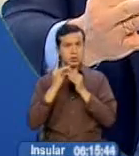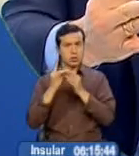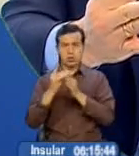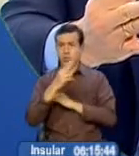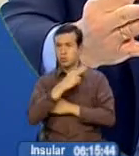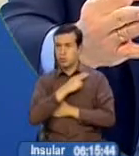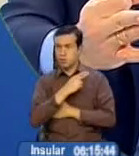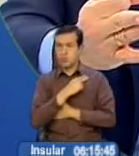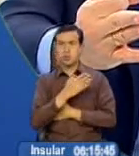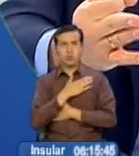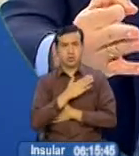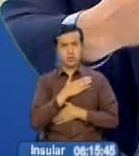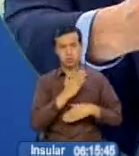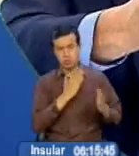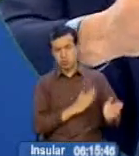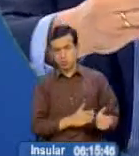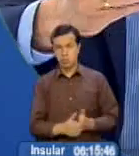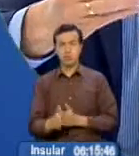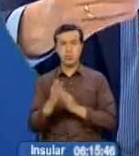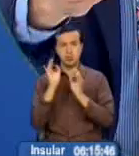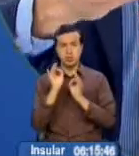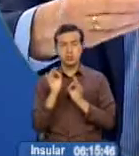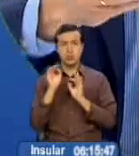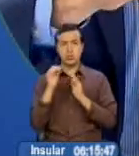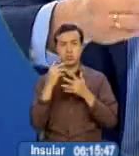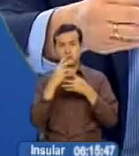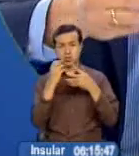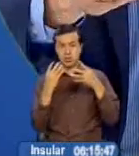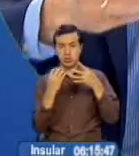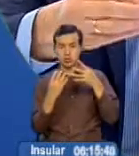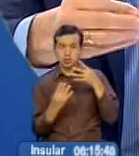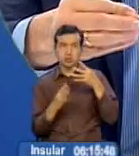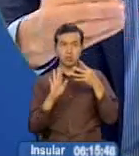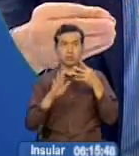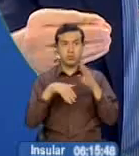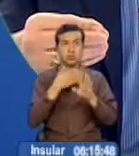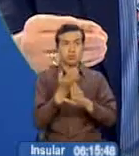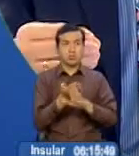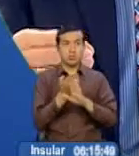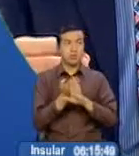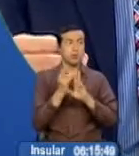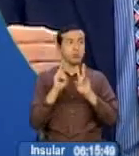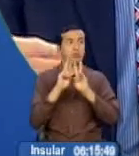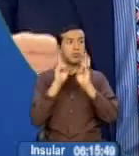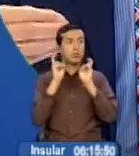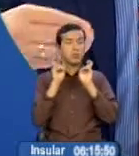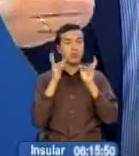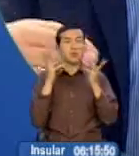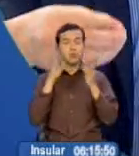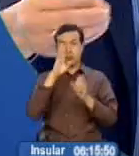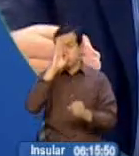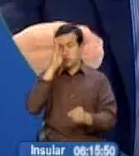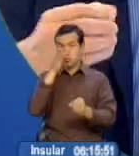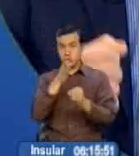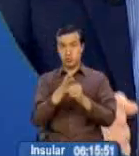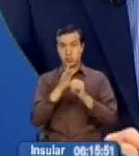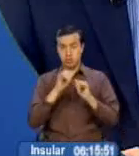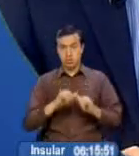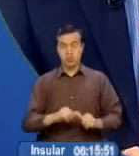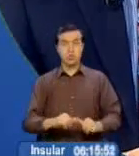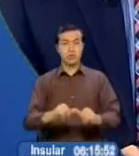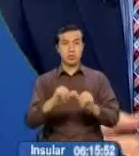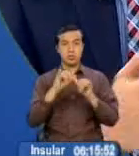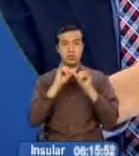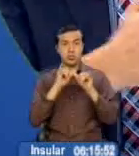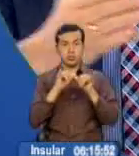de la universidad y establecer entonces las reglas claras de su propuesta en términos hacia dónde quiere ir la orientación